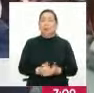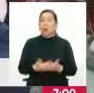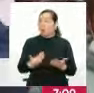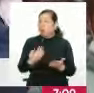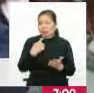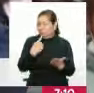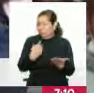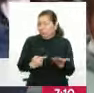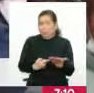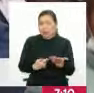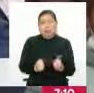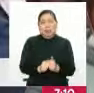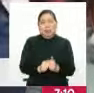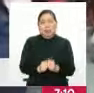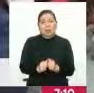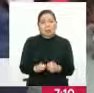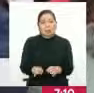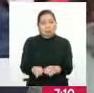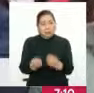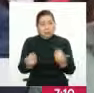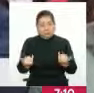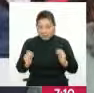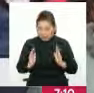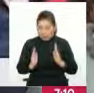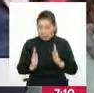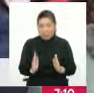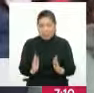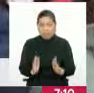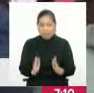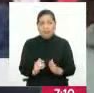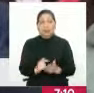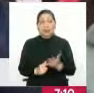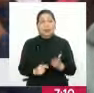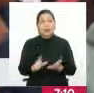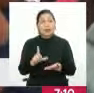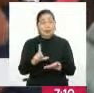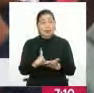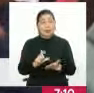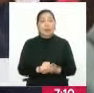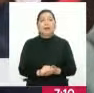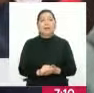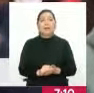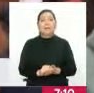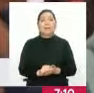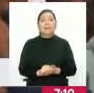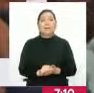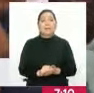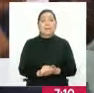antitécnico, y además la rehabilitación de esta vía auxiliar alterna que Lima Metropolitana, ¿no?